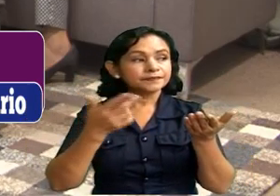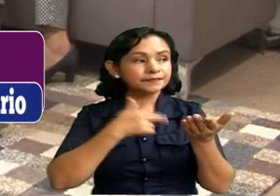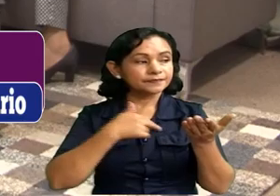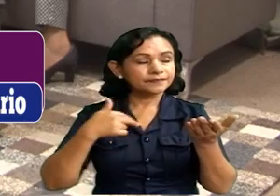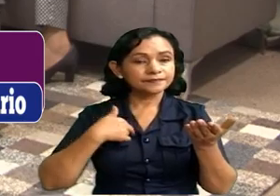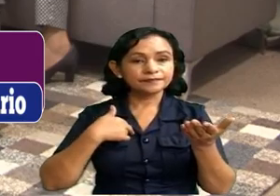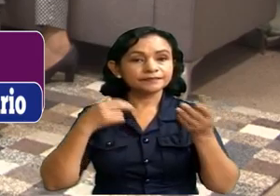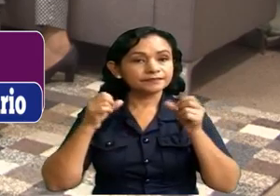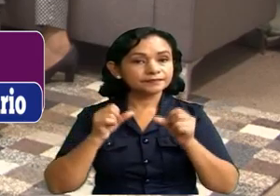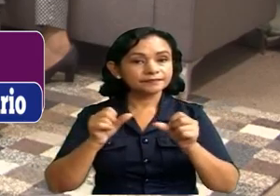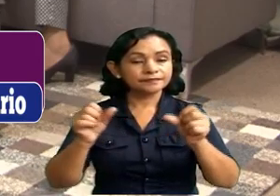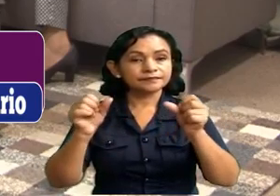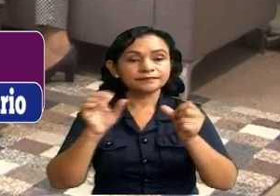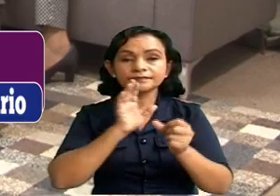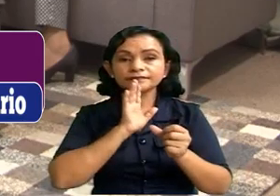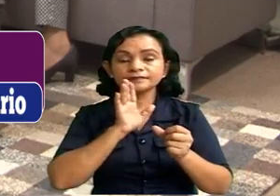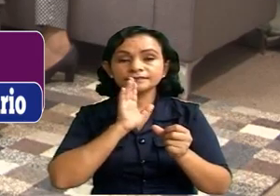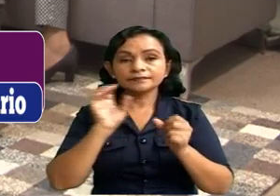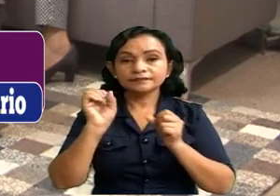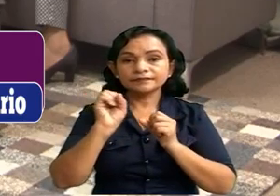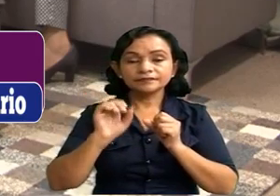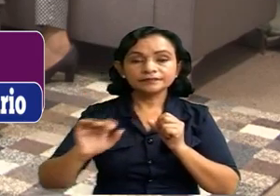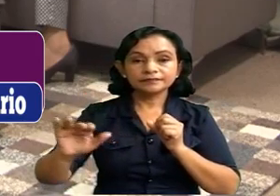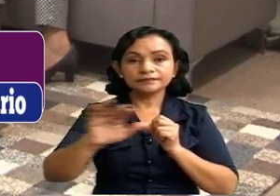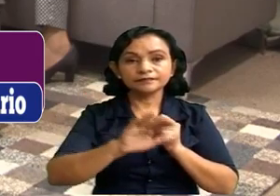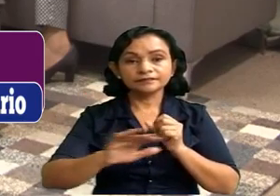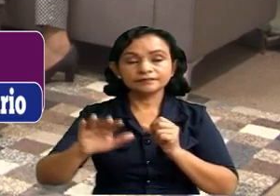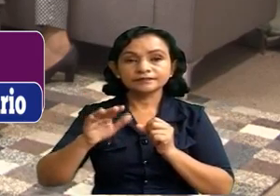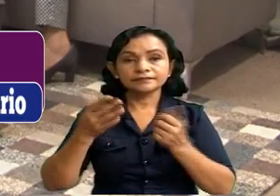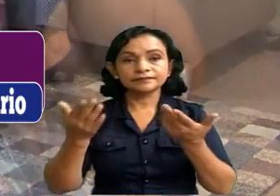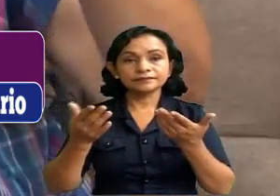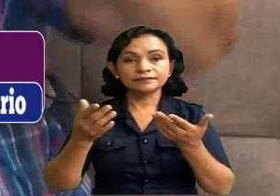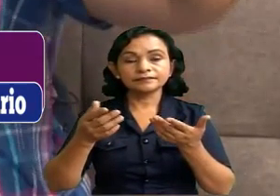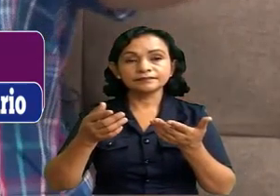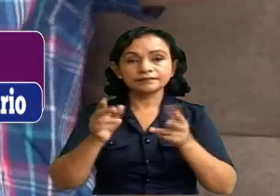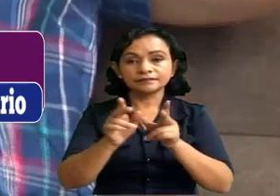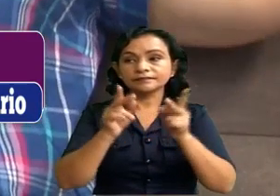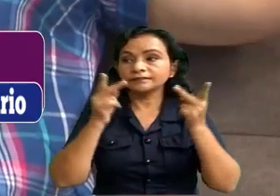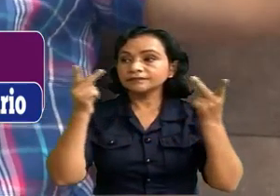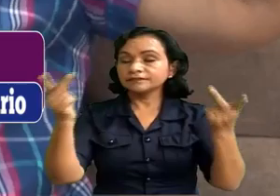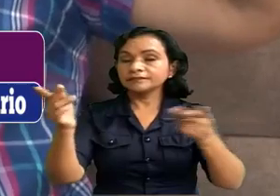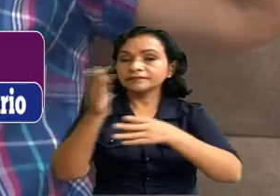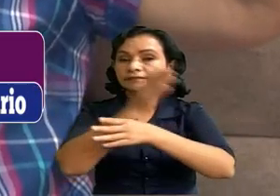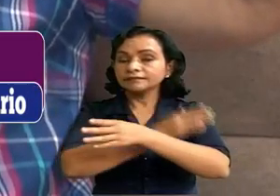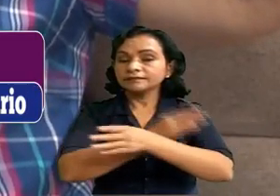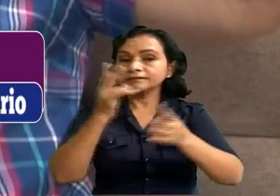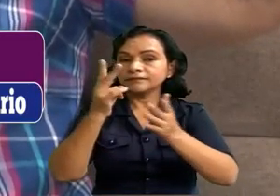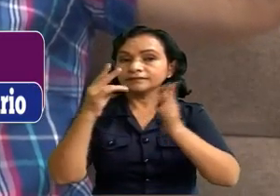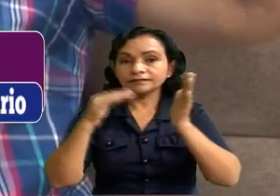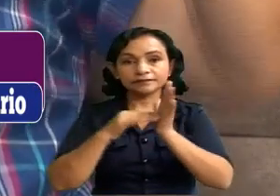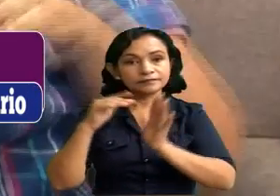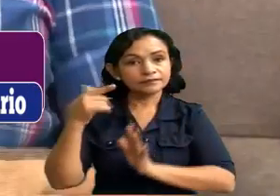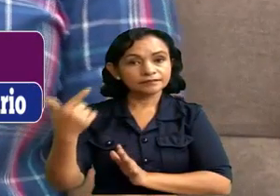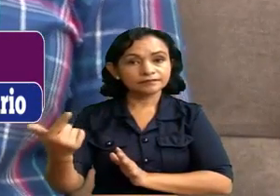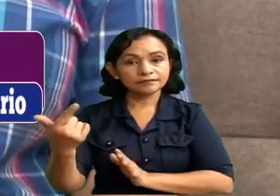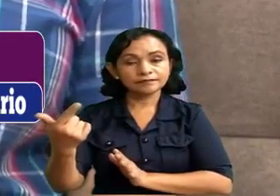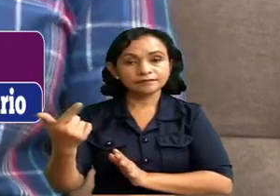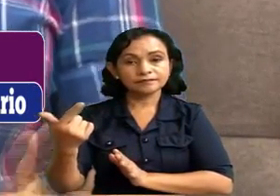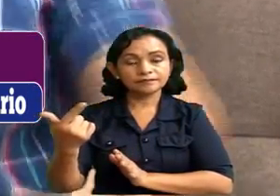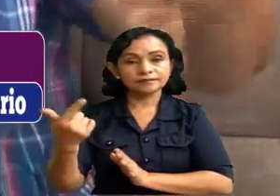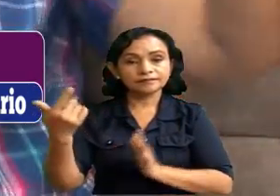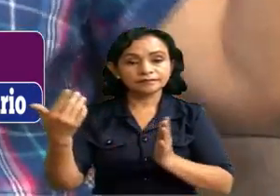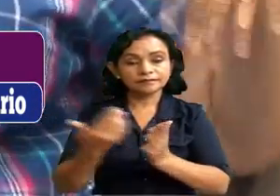es interesante cuando él habla de la sociedad civil, porque vos vas a la prensa de antes del 2007 y te vas al